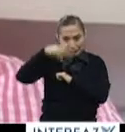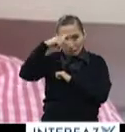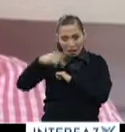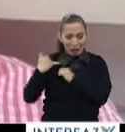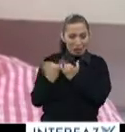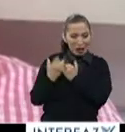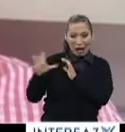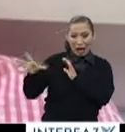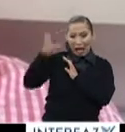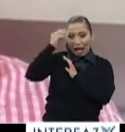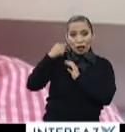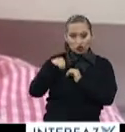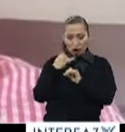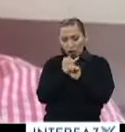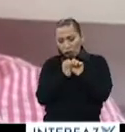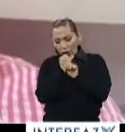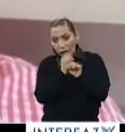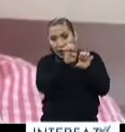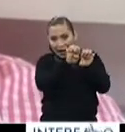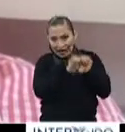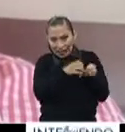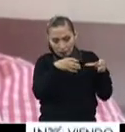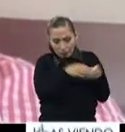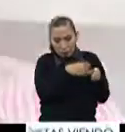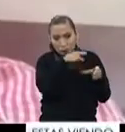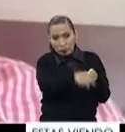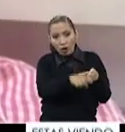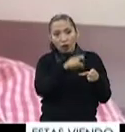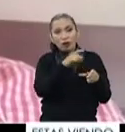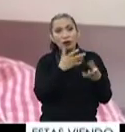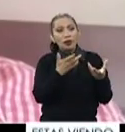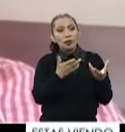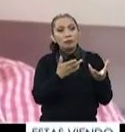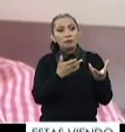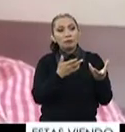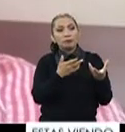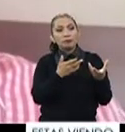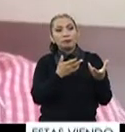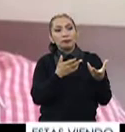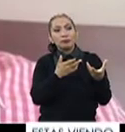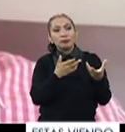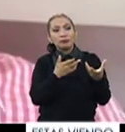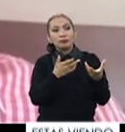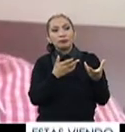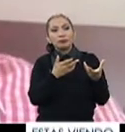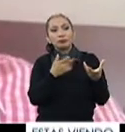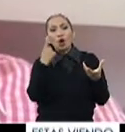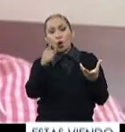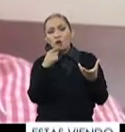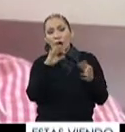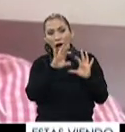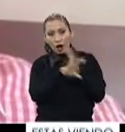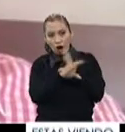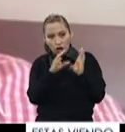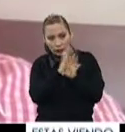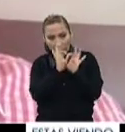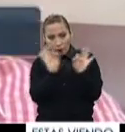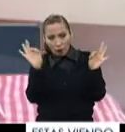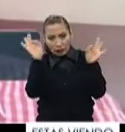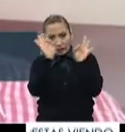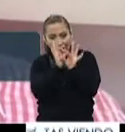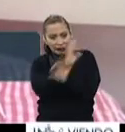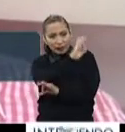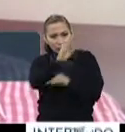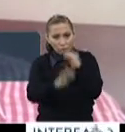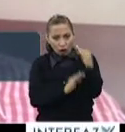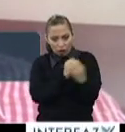México. Yo hice mi trabajo con un equipo de Esencial, sin Un componente básico de